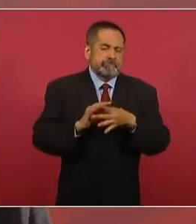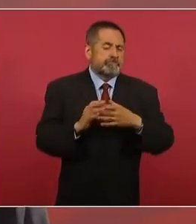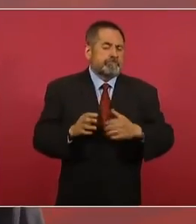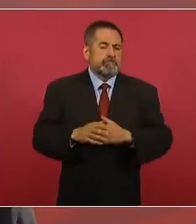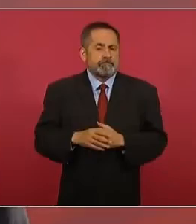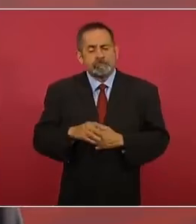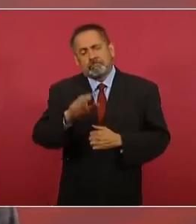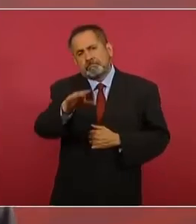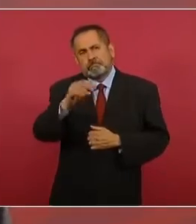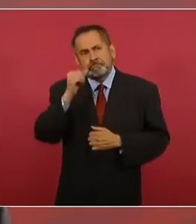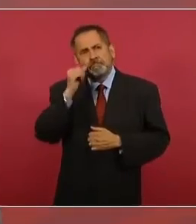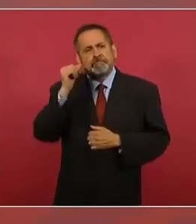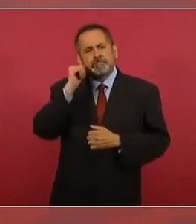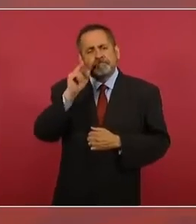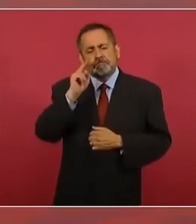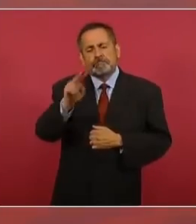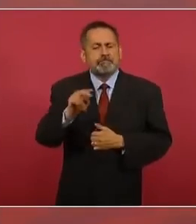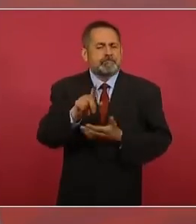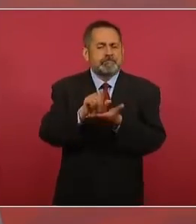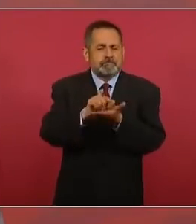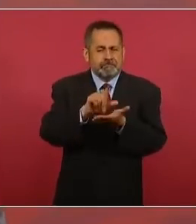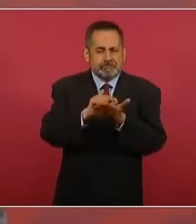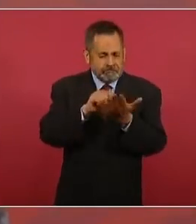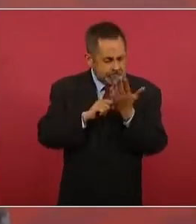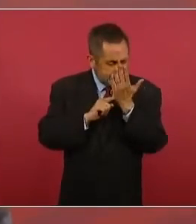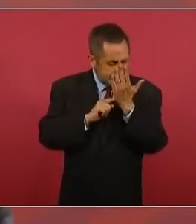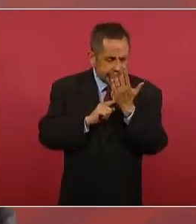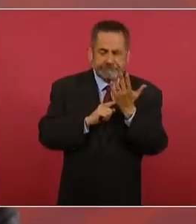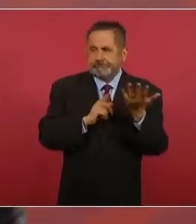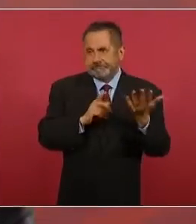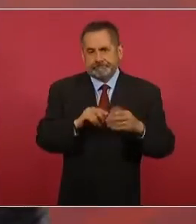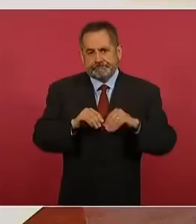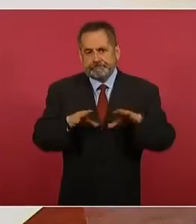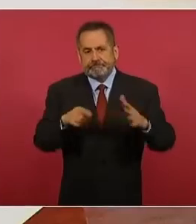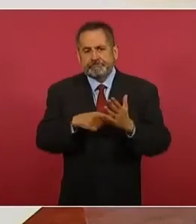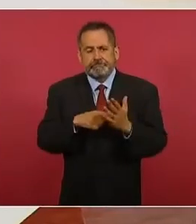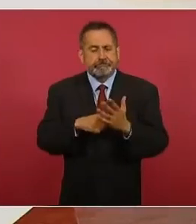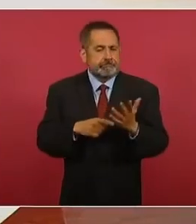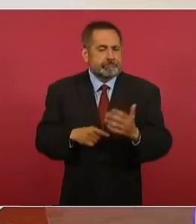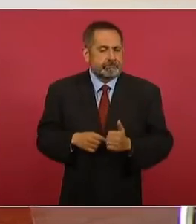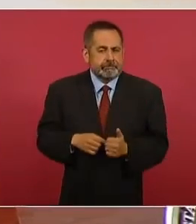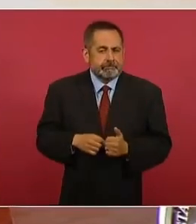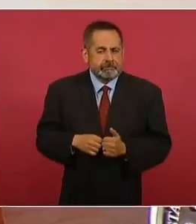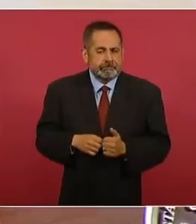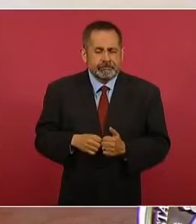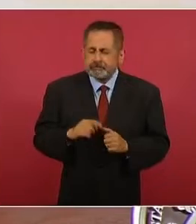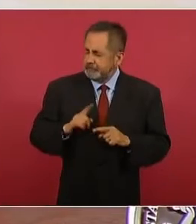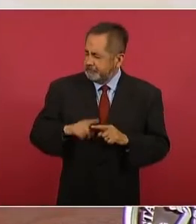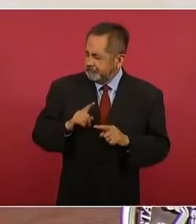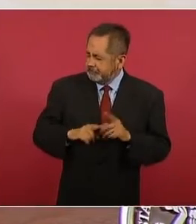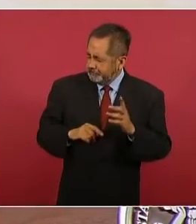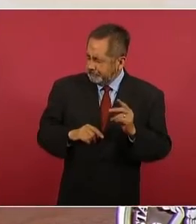Ayer veía yo un Twitter de